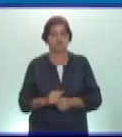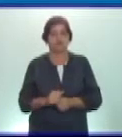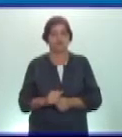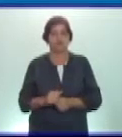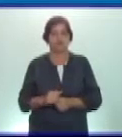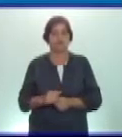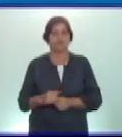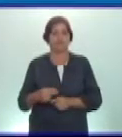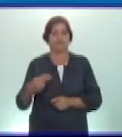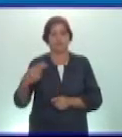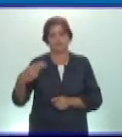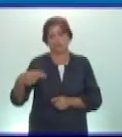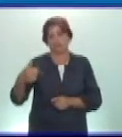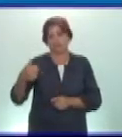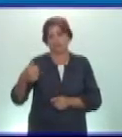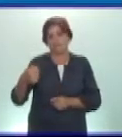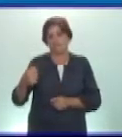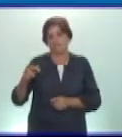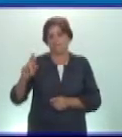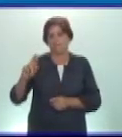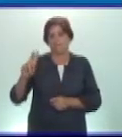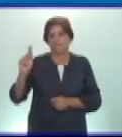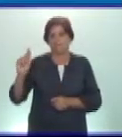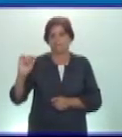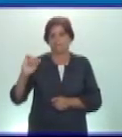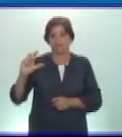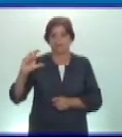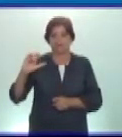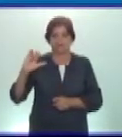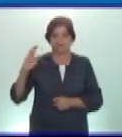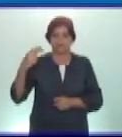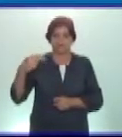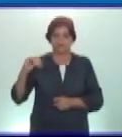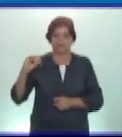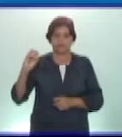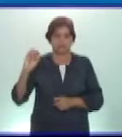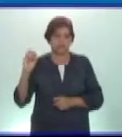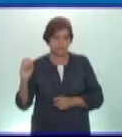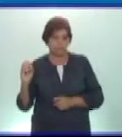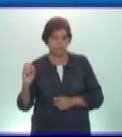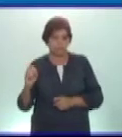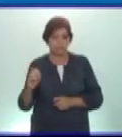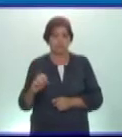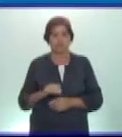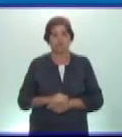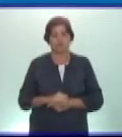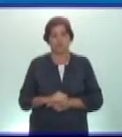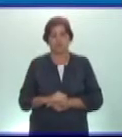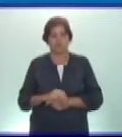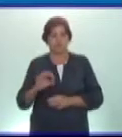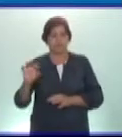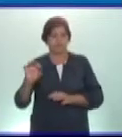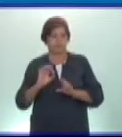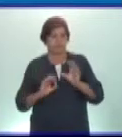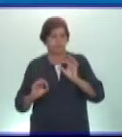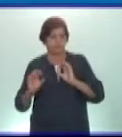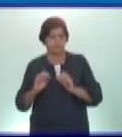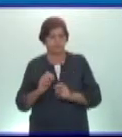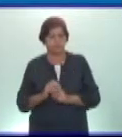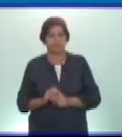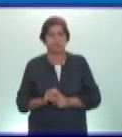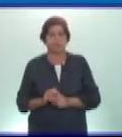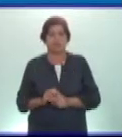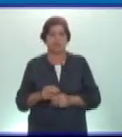ado, ido, to, so, cho. Pudieron haber extraído una preposición entre de, para,